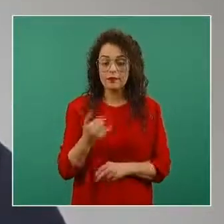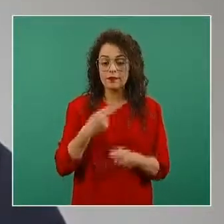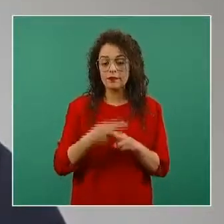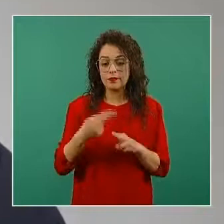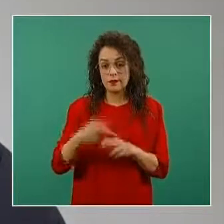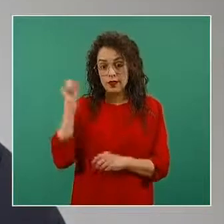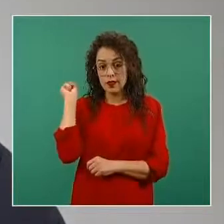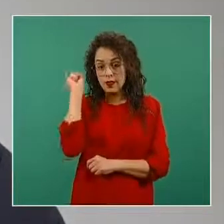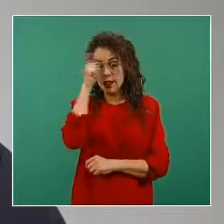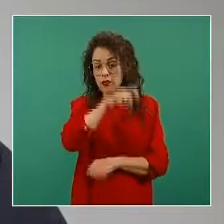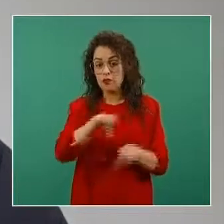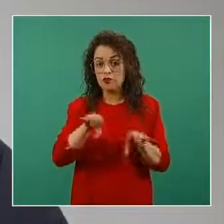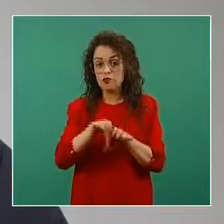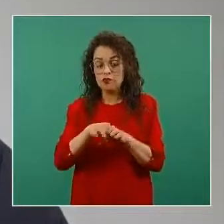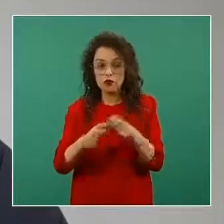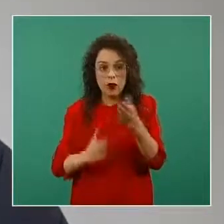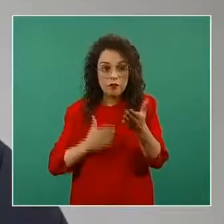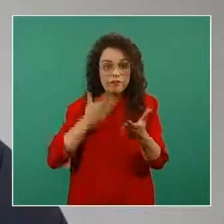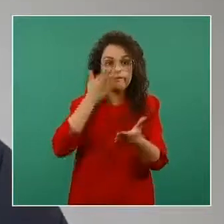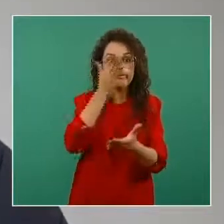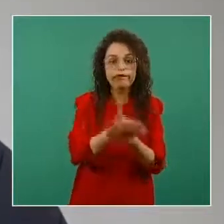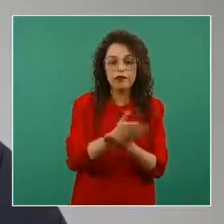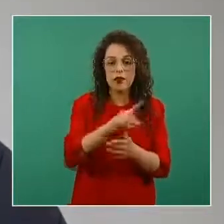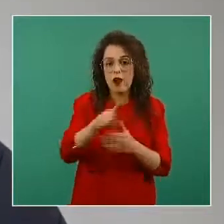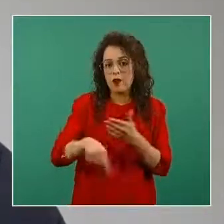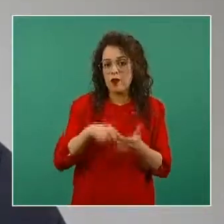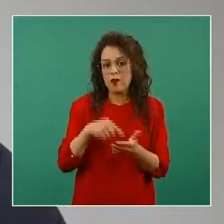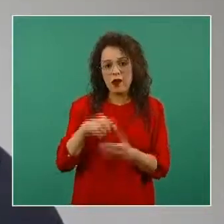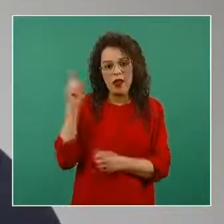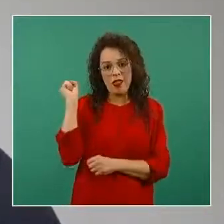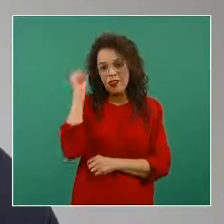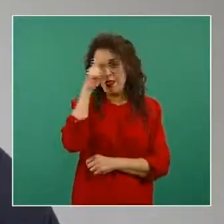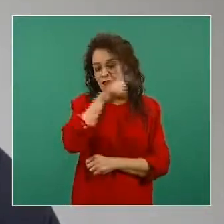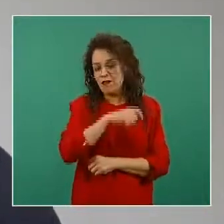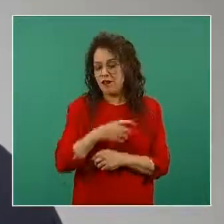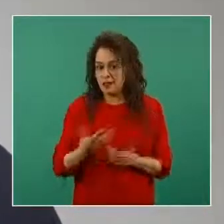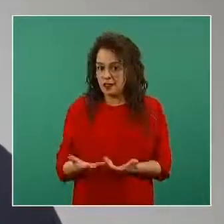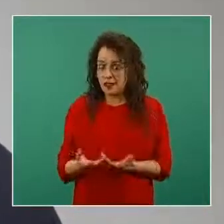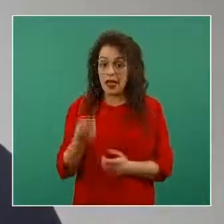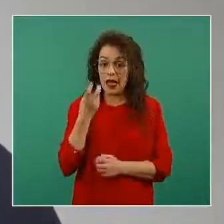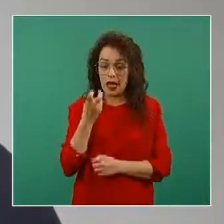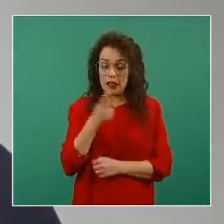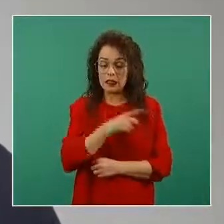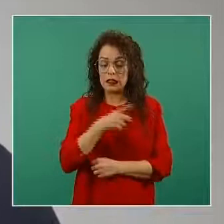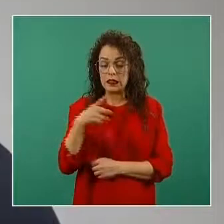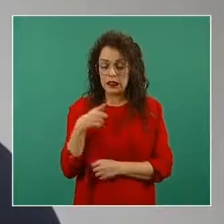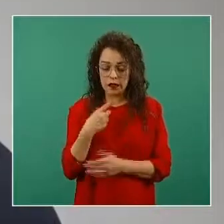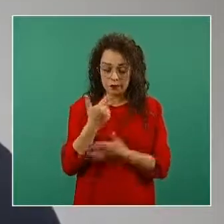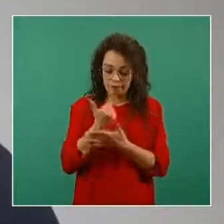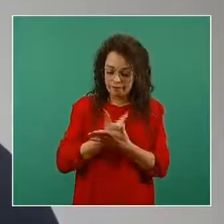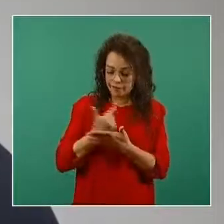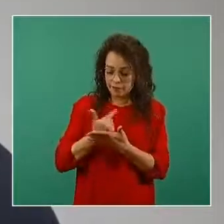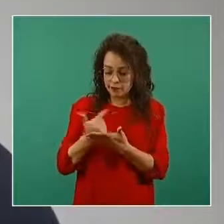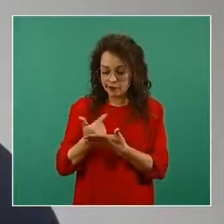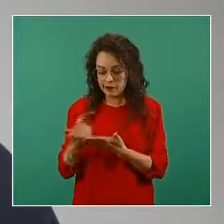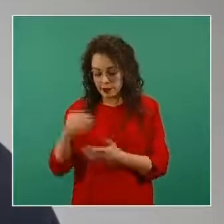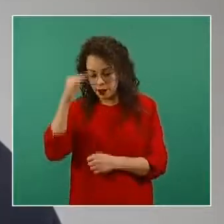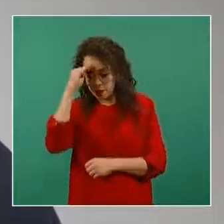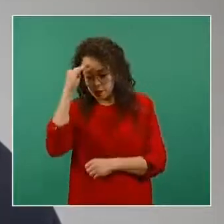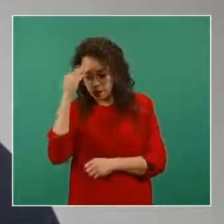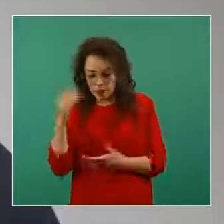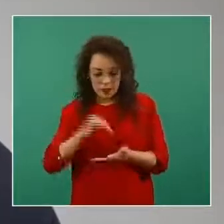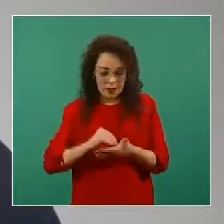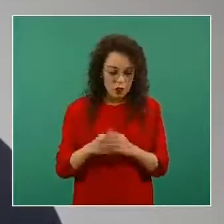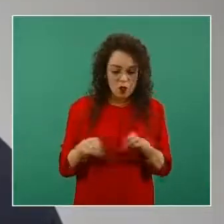difícil acceso. Entonces, la logística debe de ser siempre la más adecuada en función del